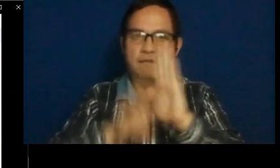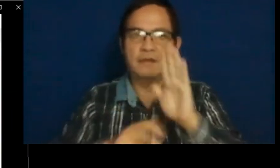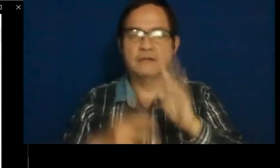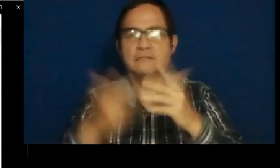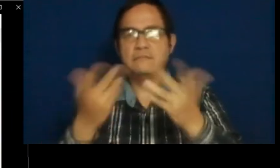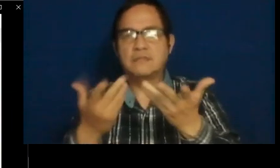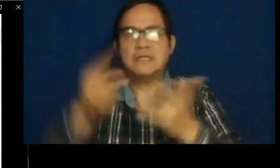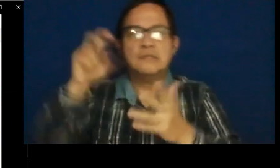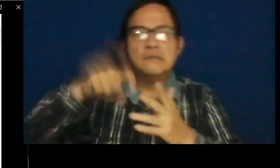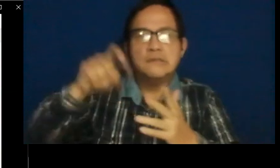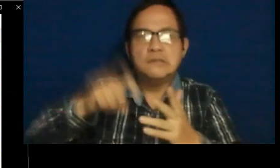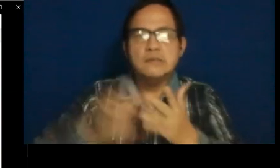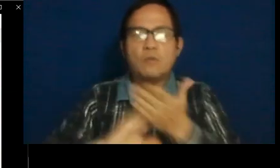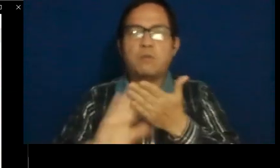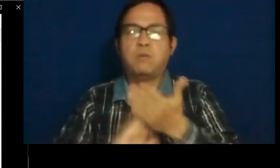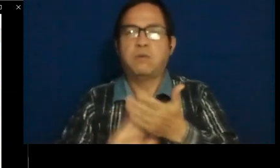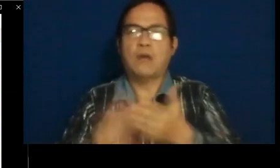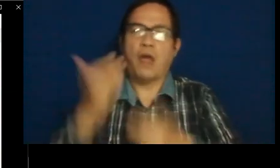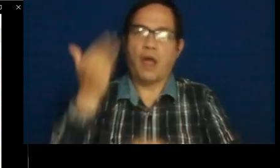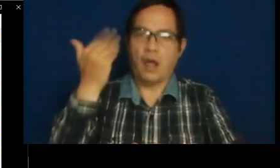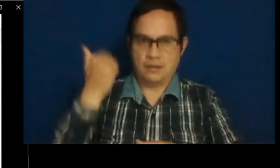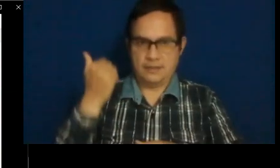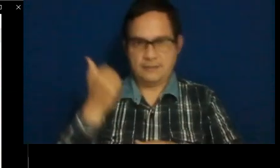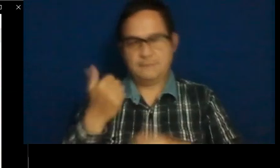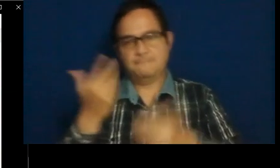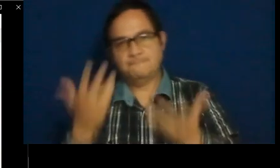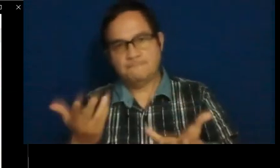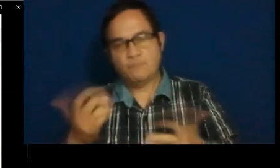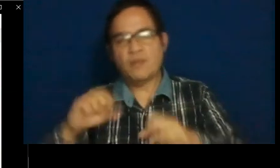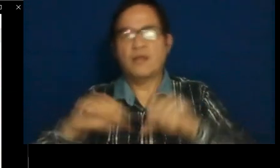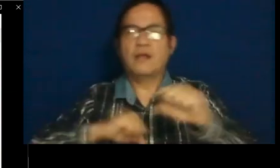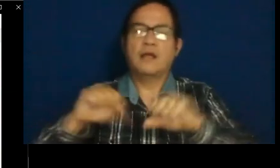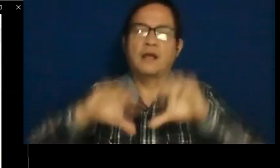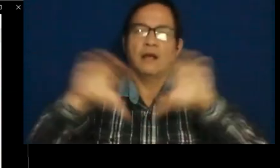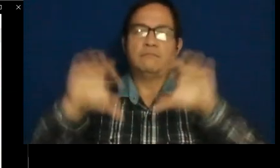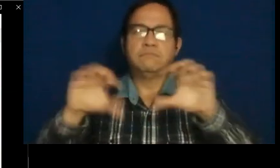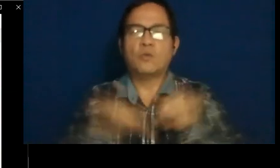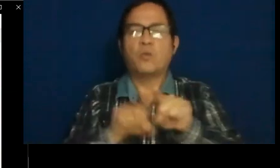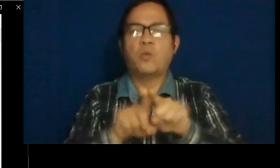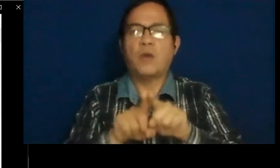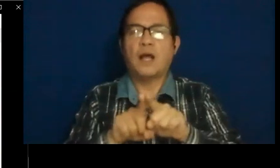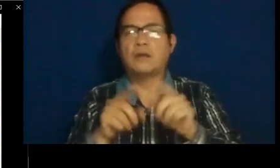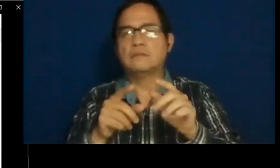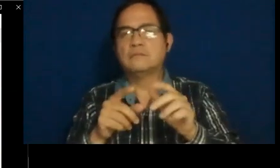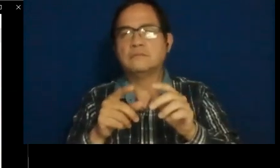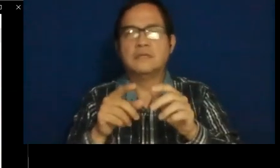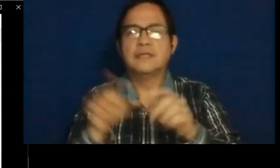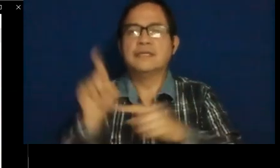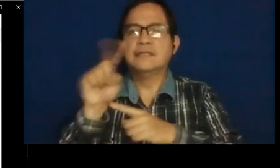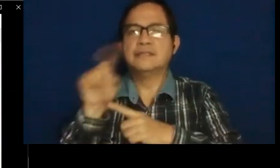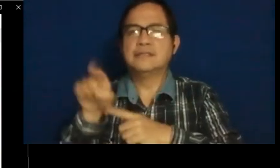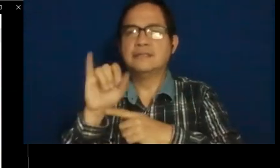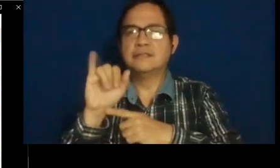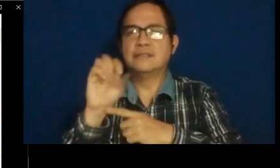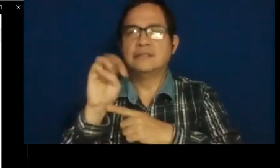que necesitamos. Entonces, al igual que en la sesión número 1, vamos a tener acceso a un simulador. Este simulador no es